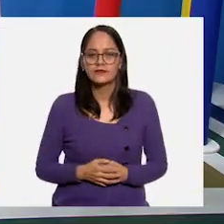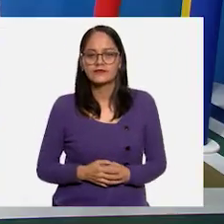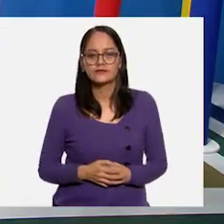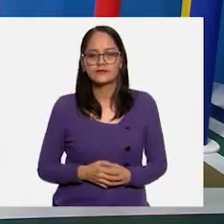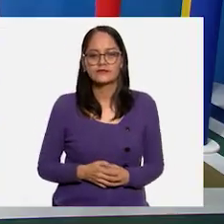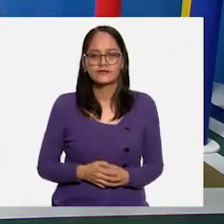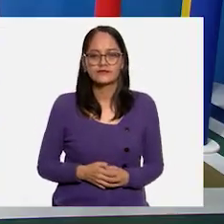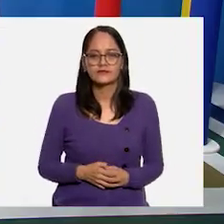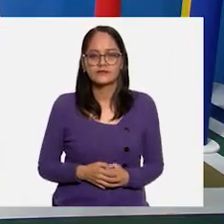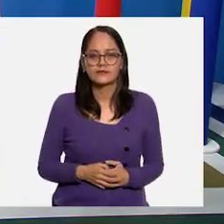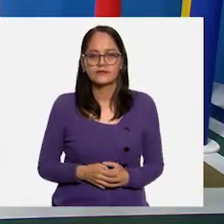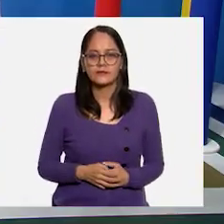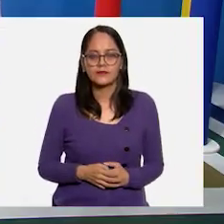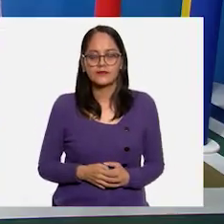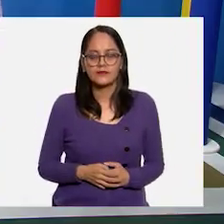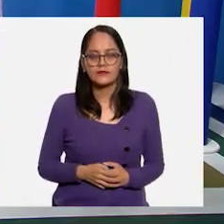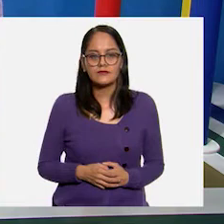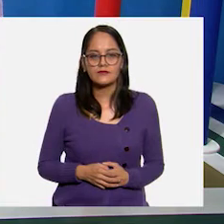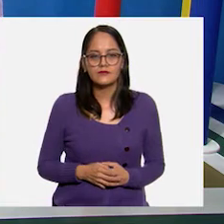Sí.